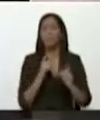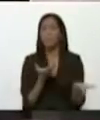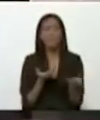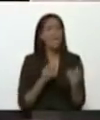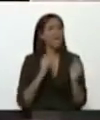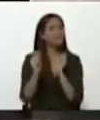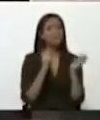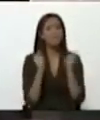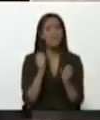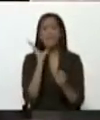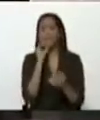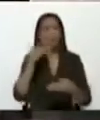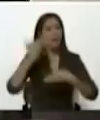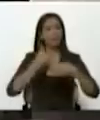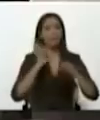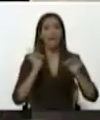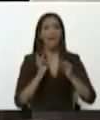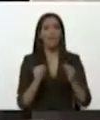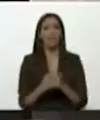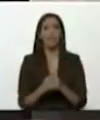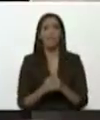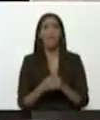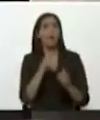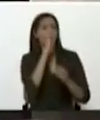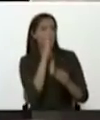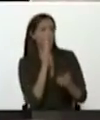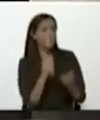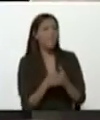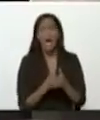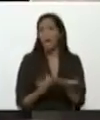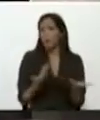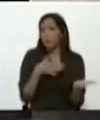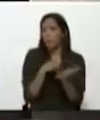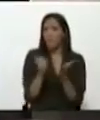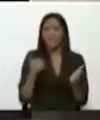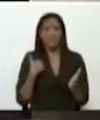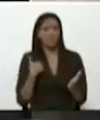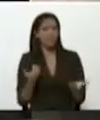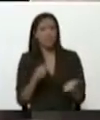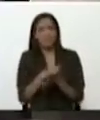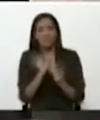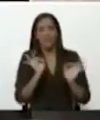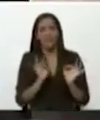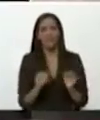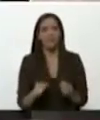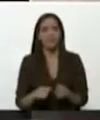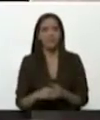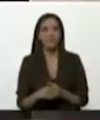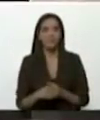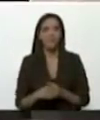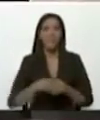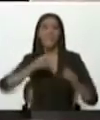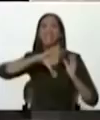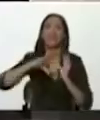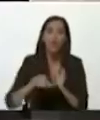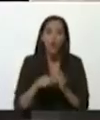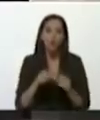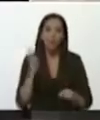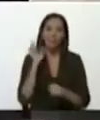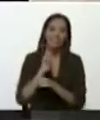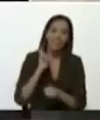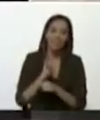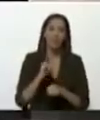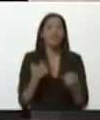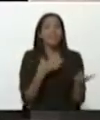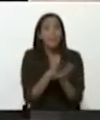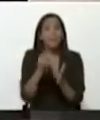de restricción? Pueden tener cuenta en Bank of America y no pasa absolutamente nada. Es el robo, es la estafa. ¿Qué pasa con